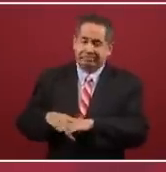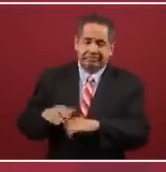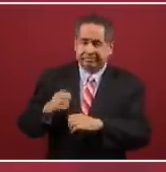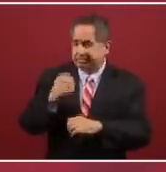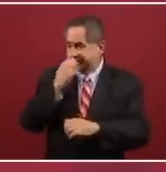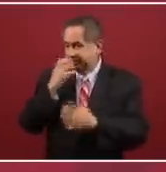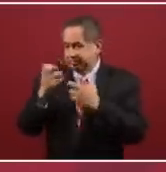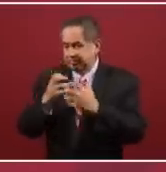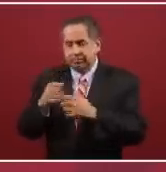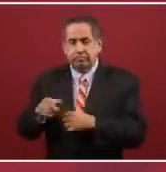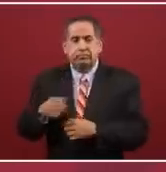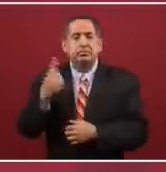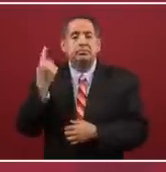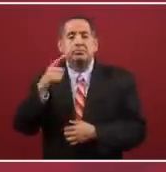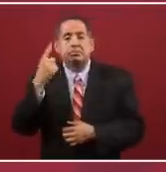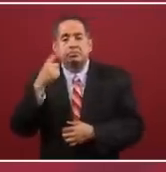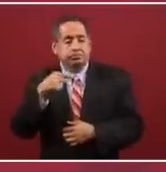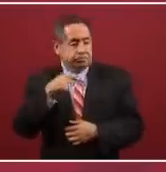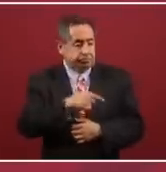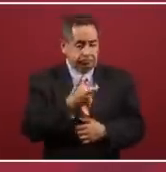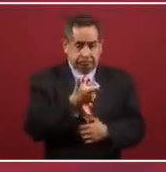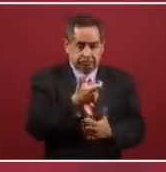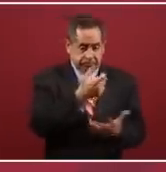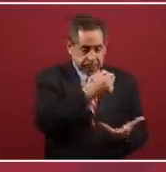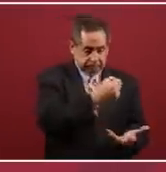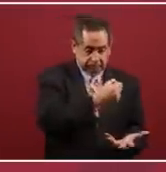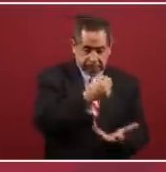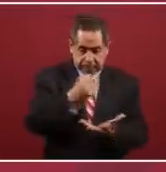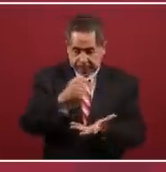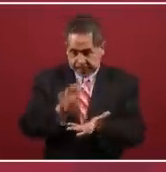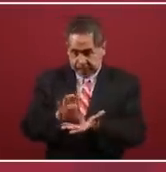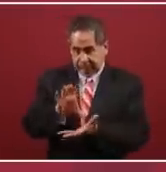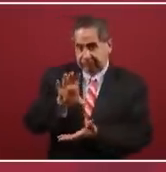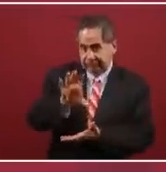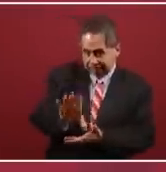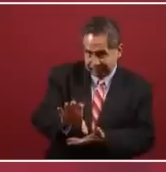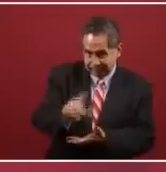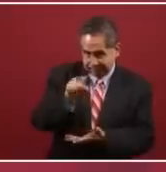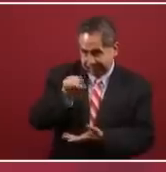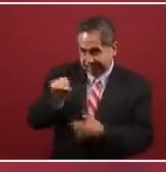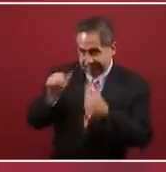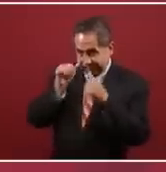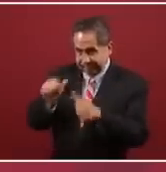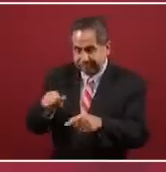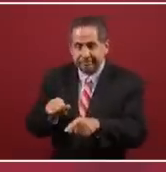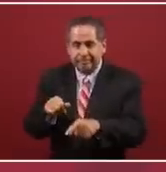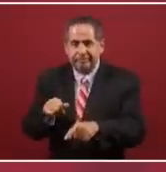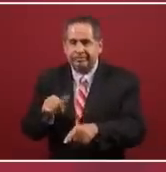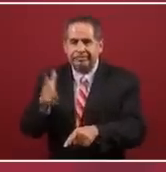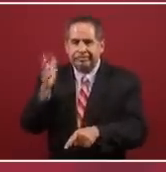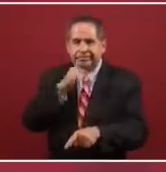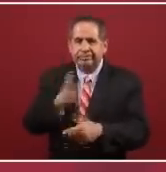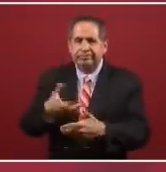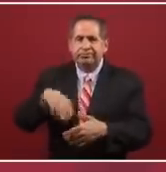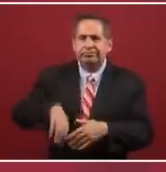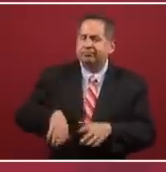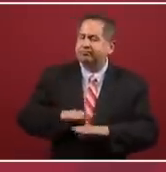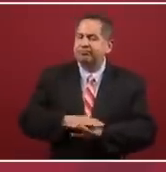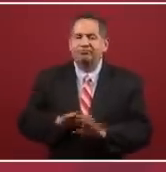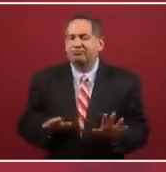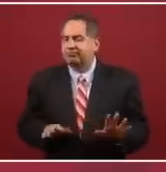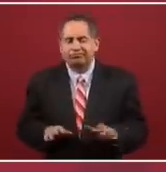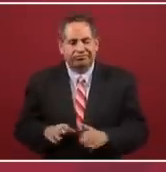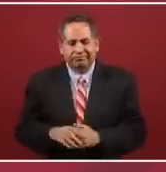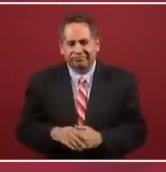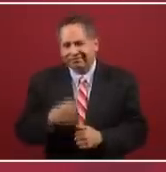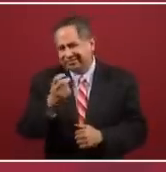Quieren utilizar los fondos que hay para este propósito de manera discrecional, y ya